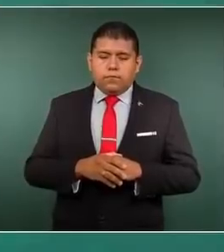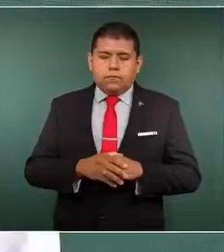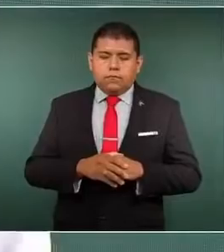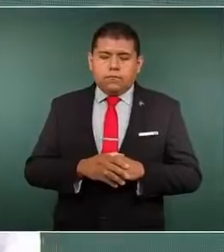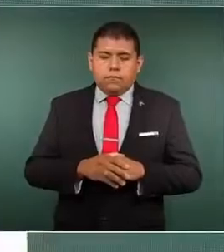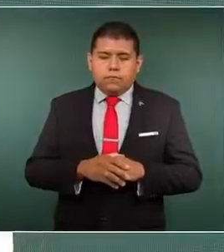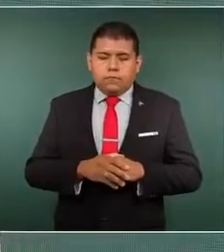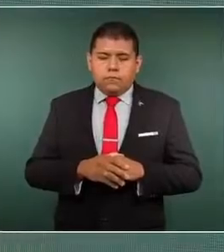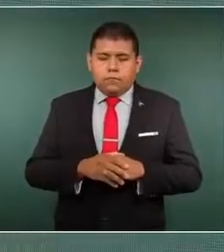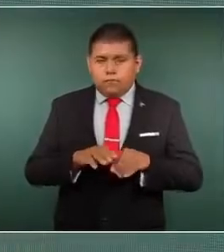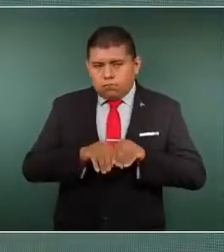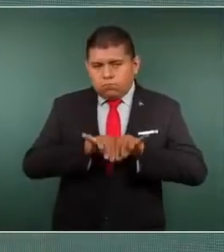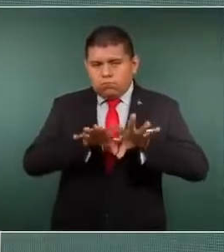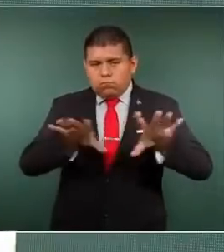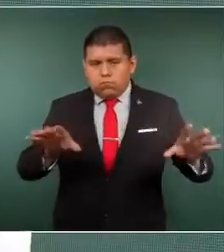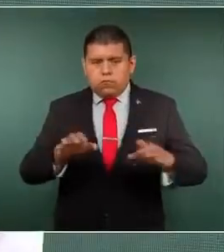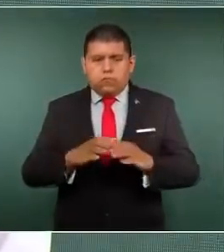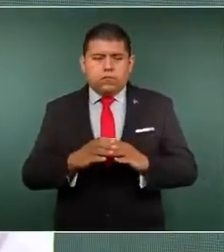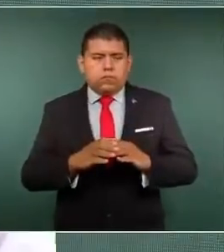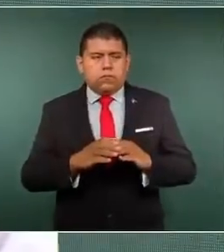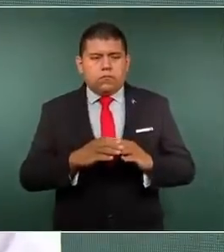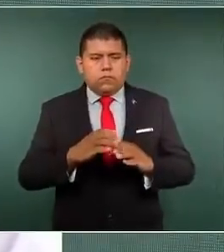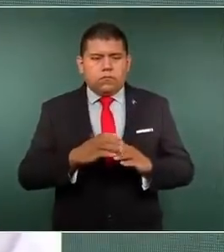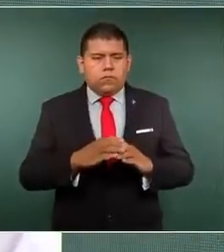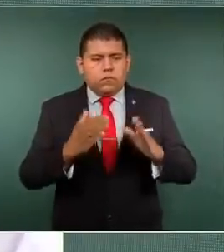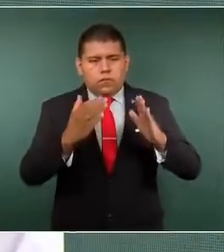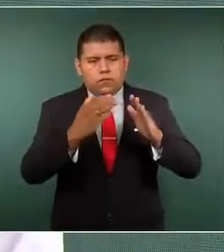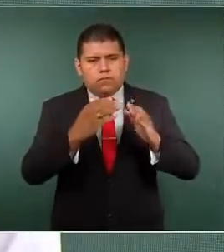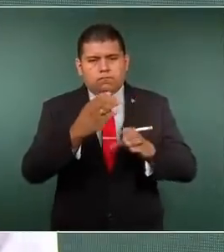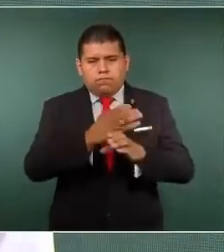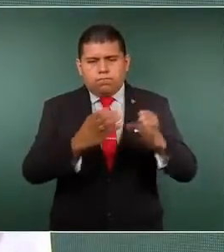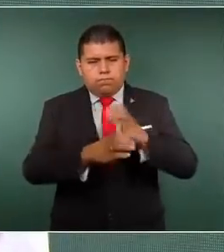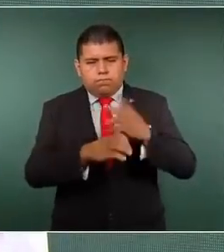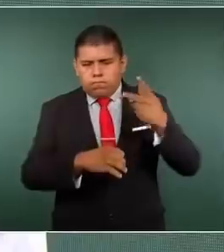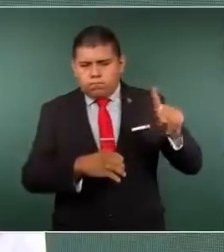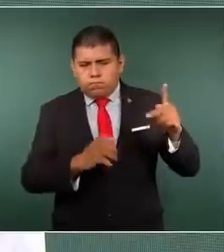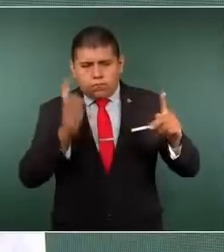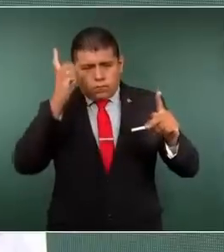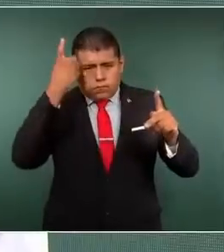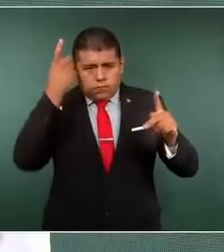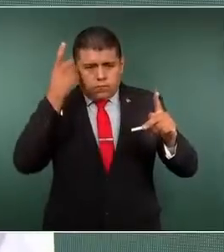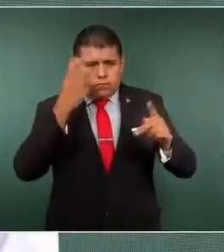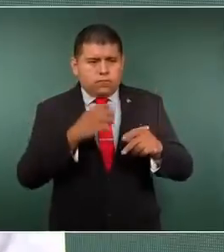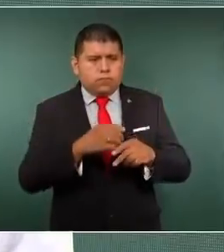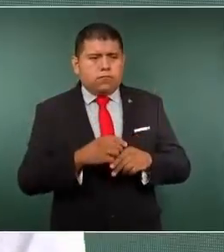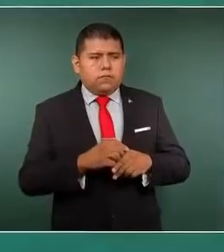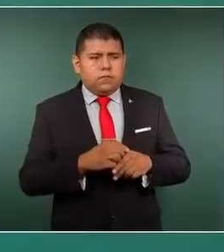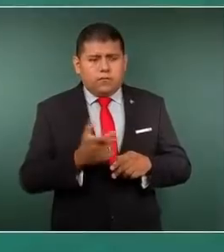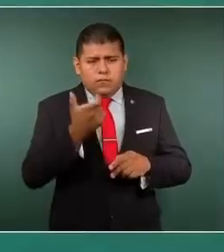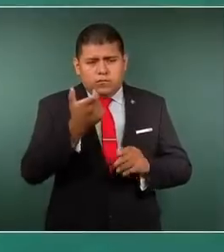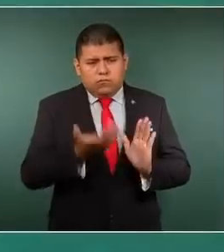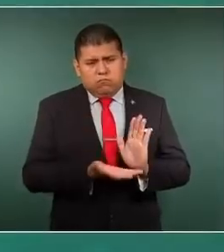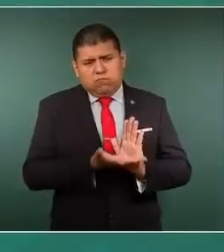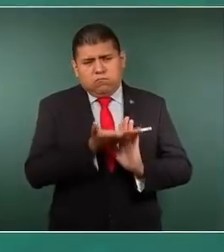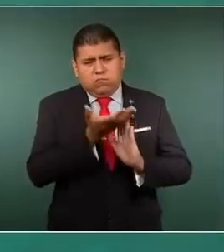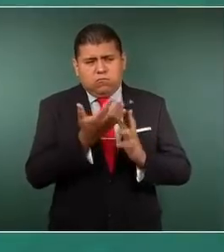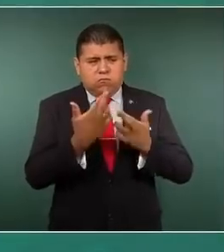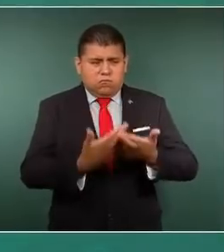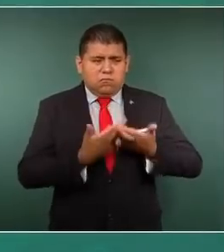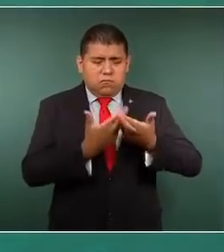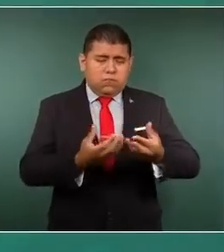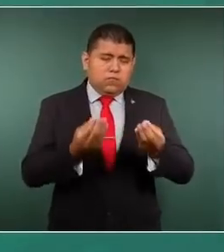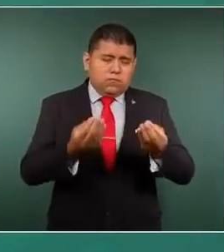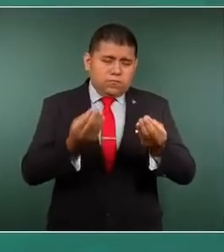propiedades tanto en méxico como el extranjero también de muchísimo dinero